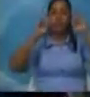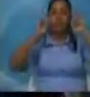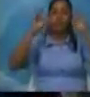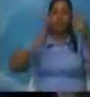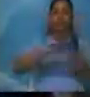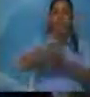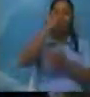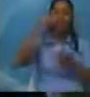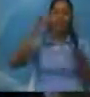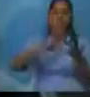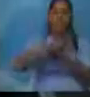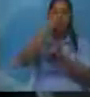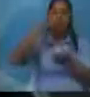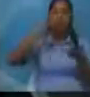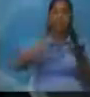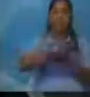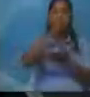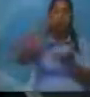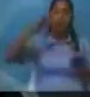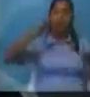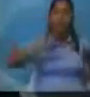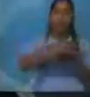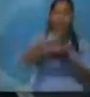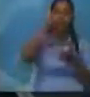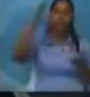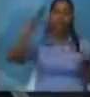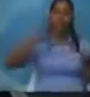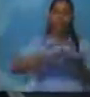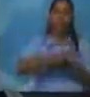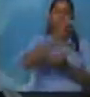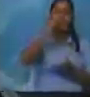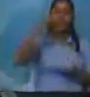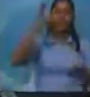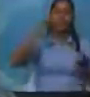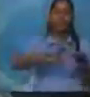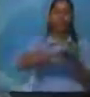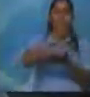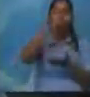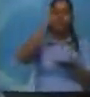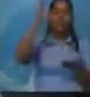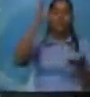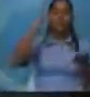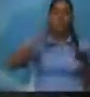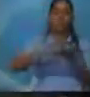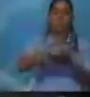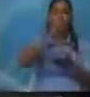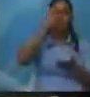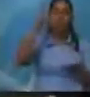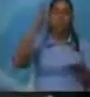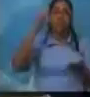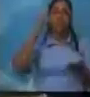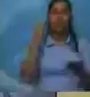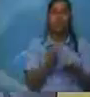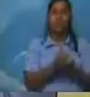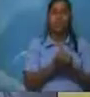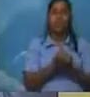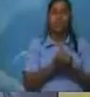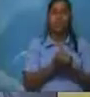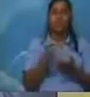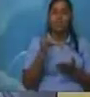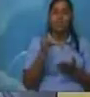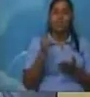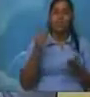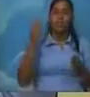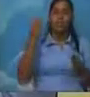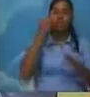Dios Gloria a Dios Gloria a Dios Gloria a Dios Gloria a Dios a Dios y